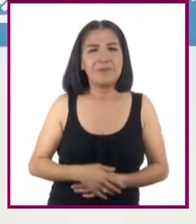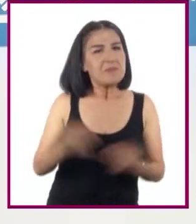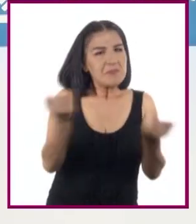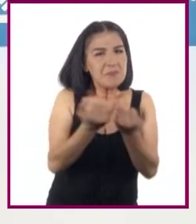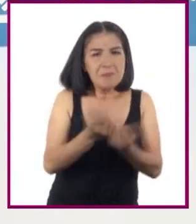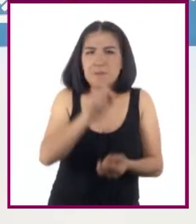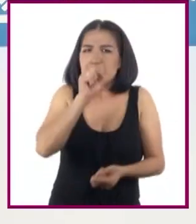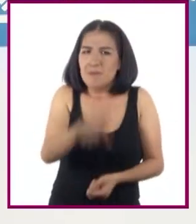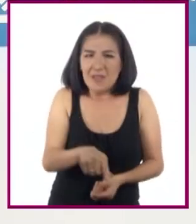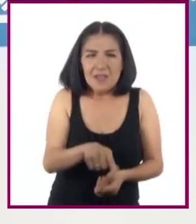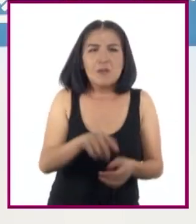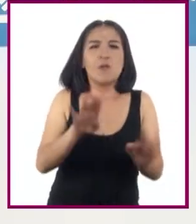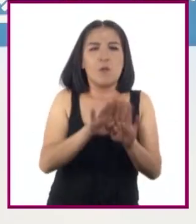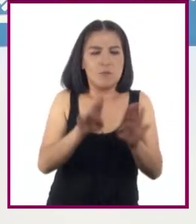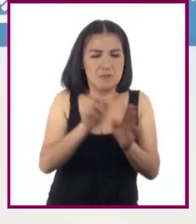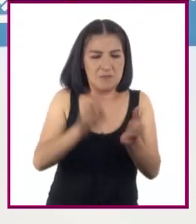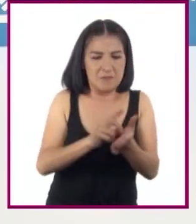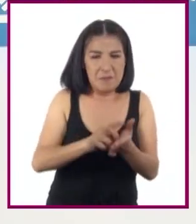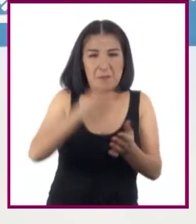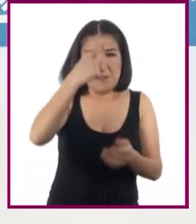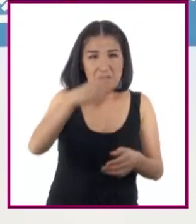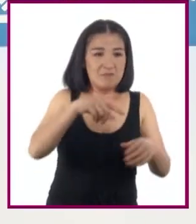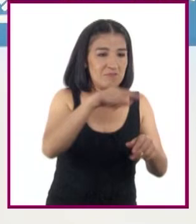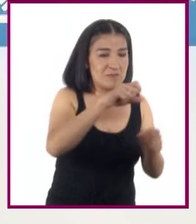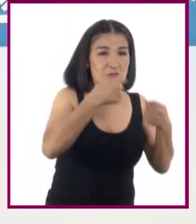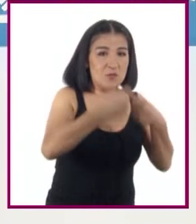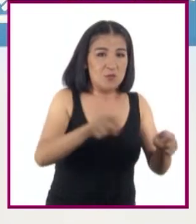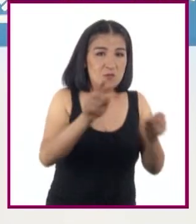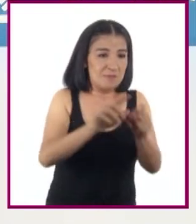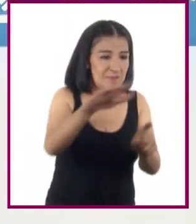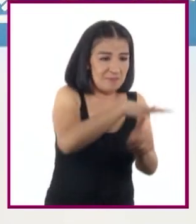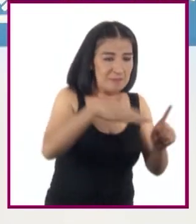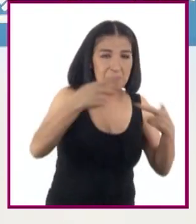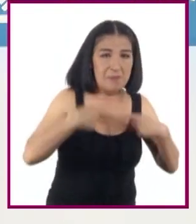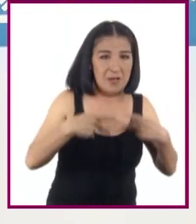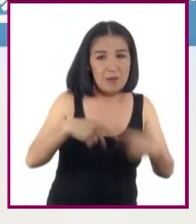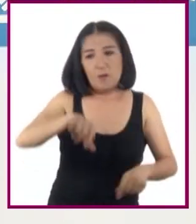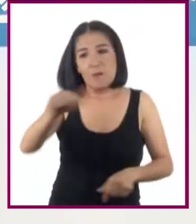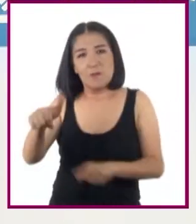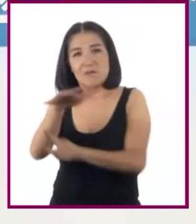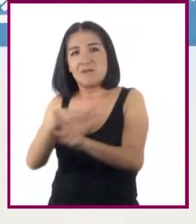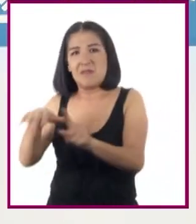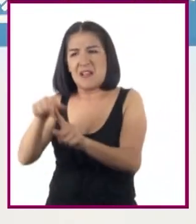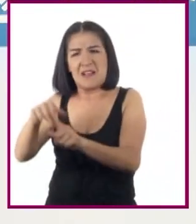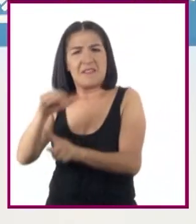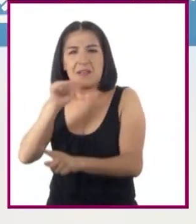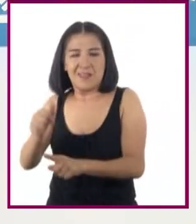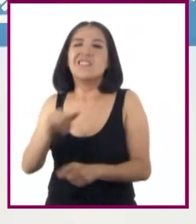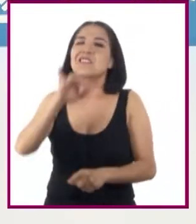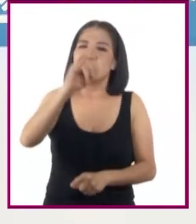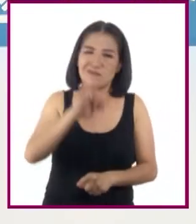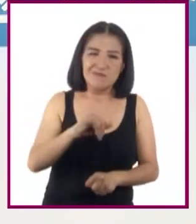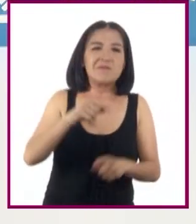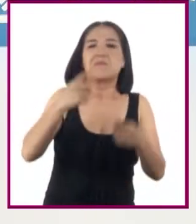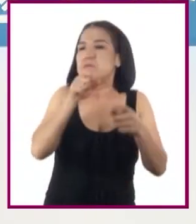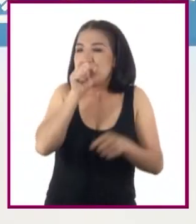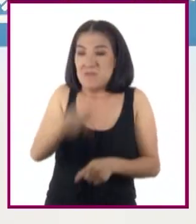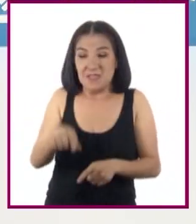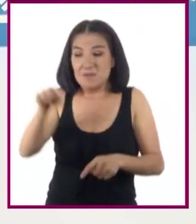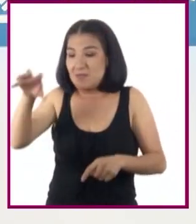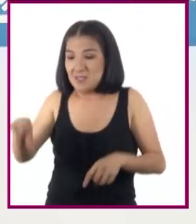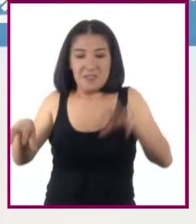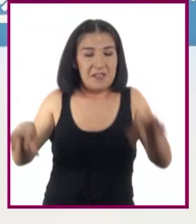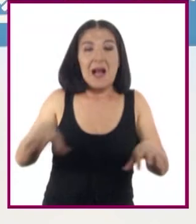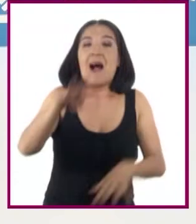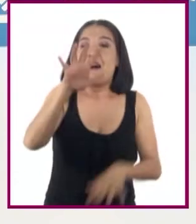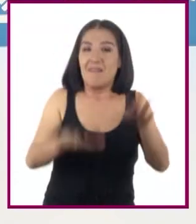misma sustancia ser una droga para una sociedad y no para otra? Ya vemos que sí, incluso para la misma sociedad puede